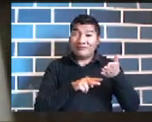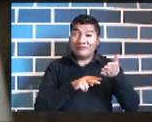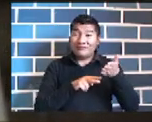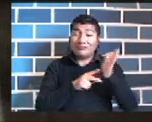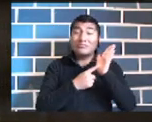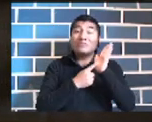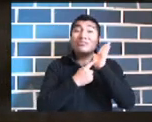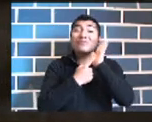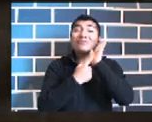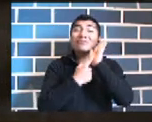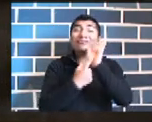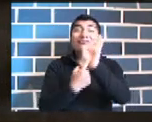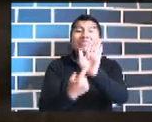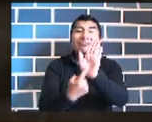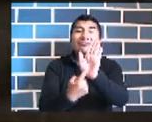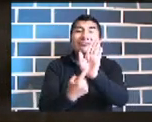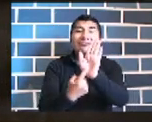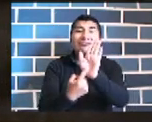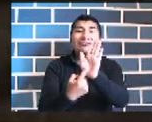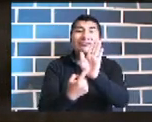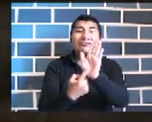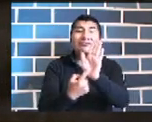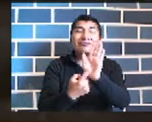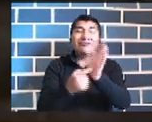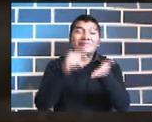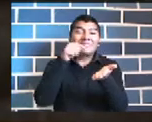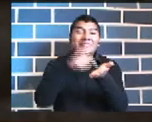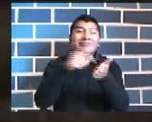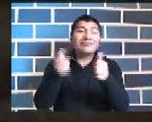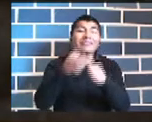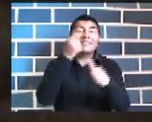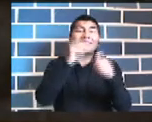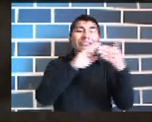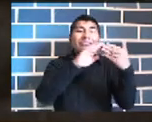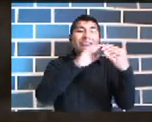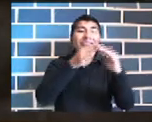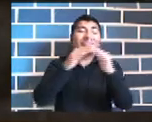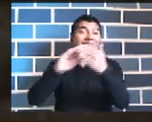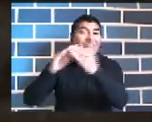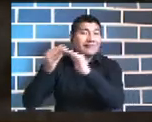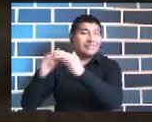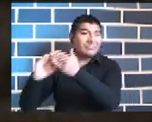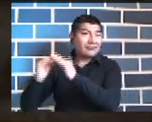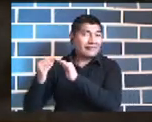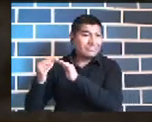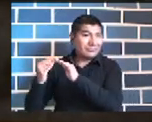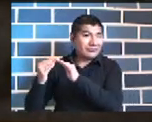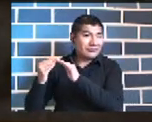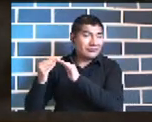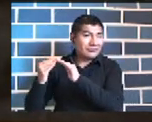nos presenta a esta primera comunidad